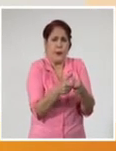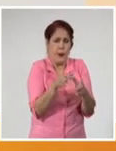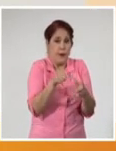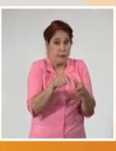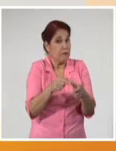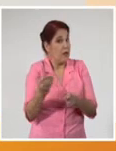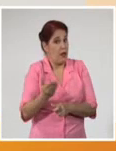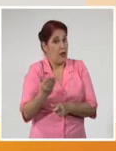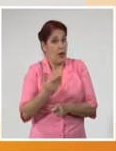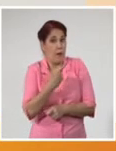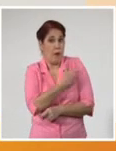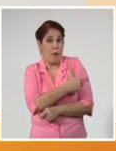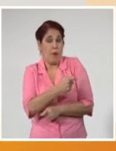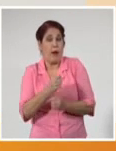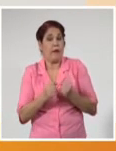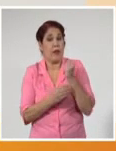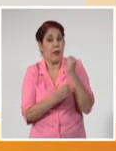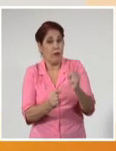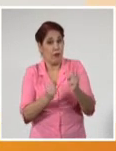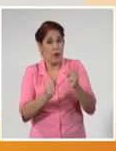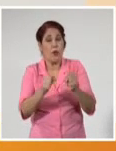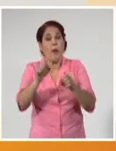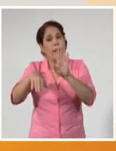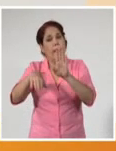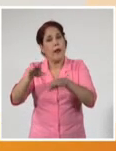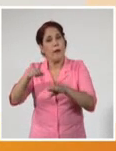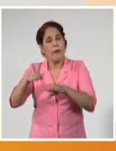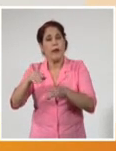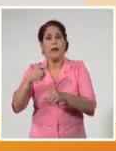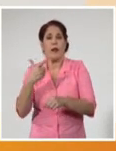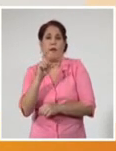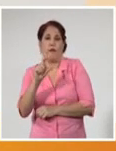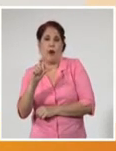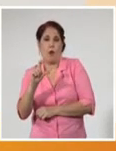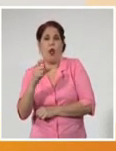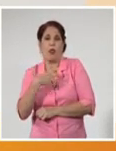la aplicación de dosis de refuerzo en correspondencia con la disponibilidad de las vacunas.